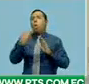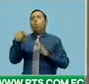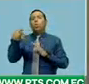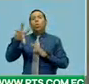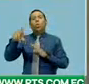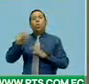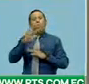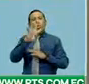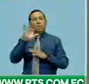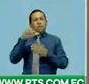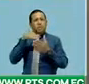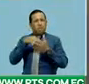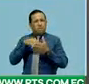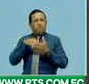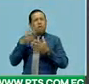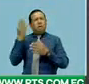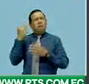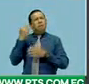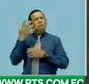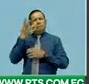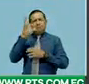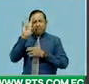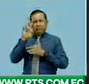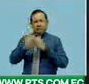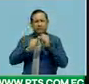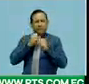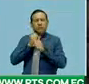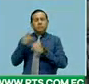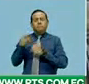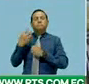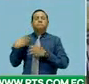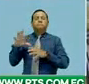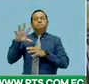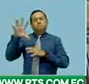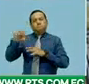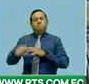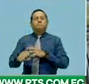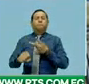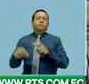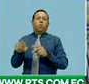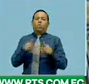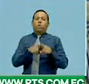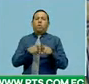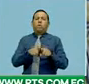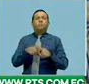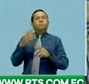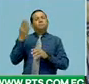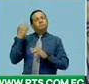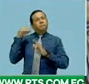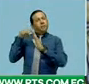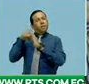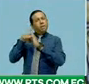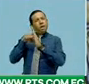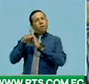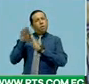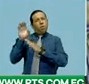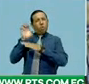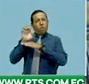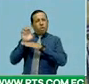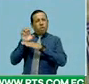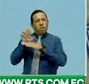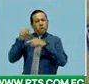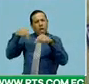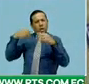$45,000 ocurrido en el 2017. En el asalto a Ban Ecuador, que ocurrió esto aquí en